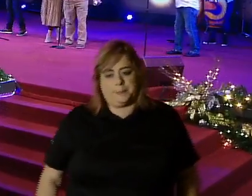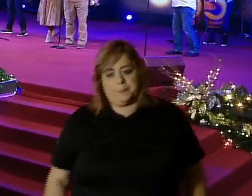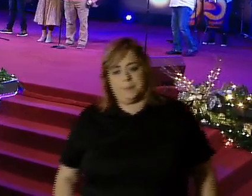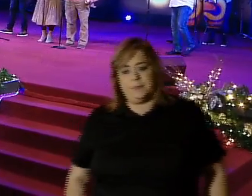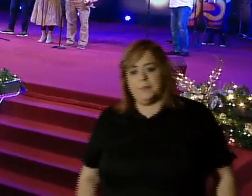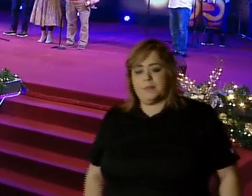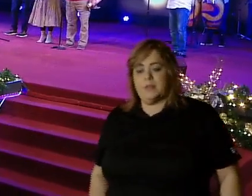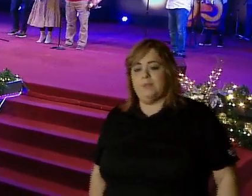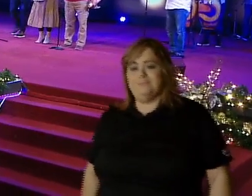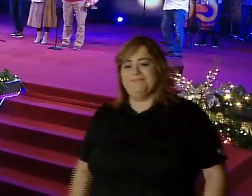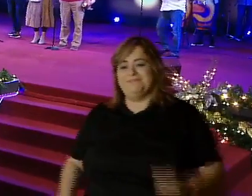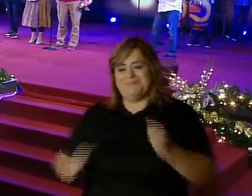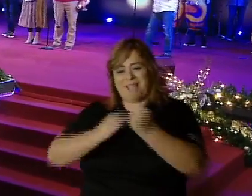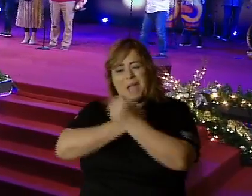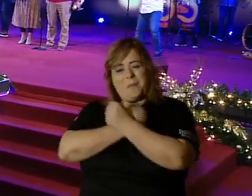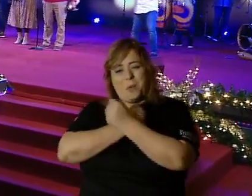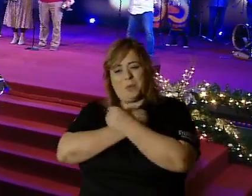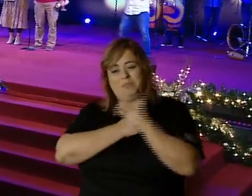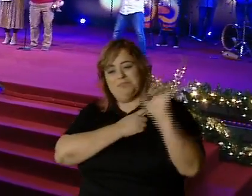Con mucho cariño, con mucho amor.